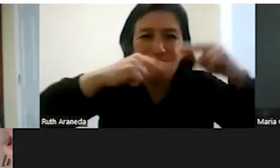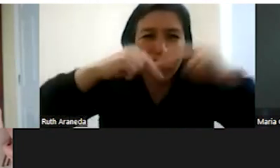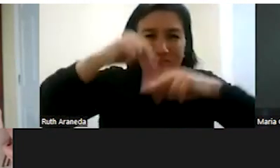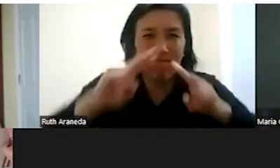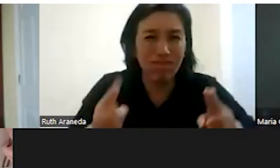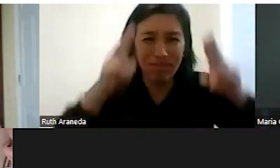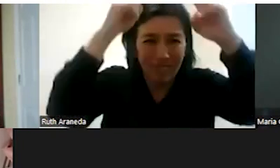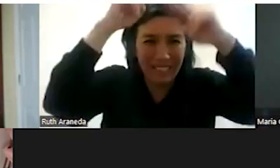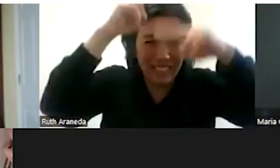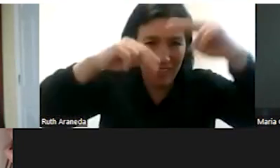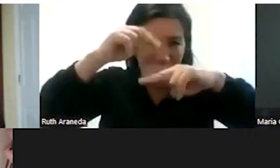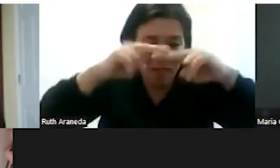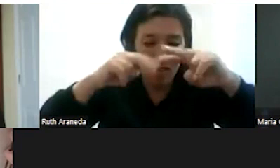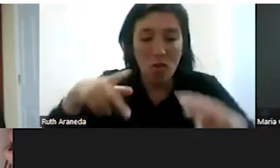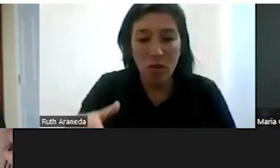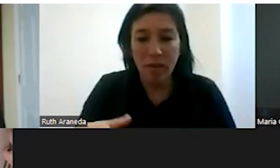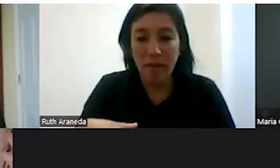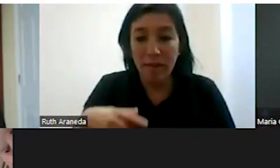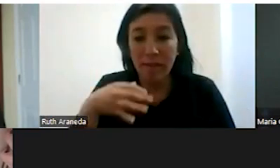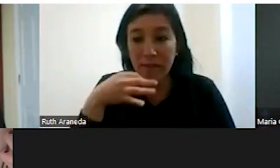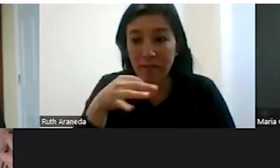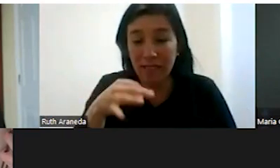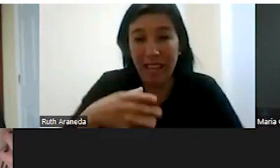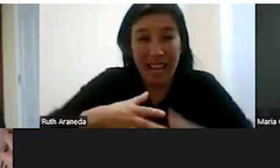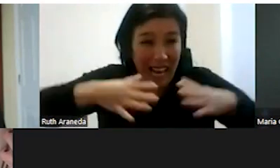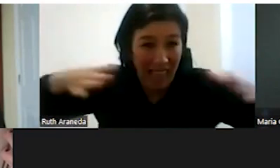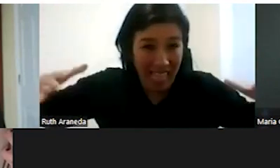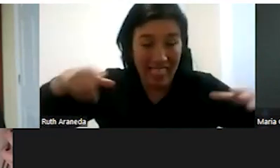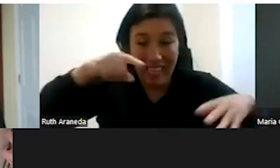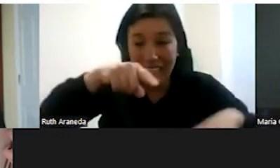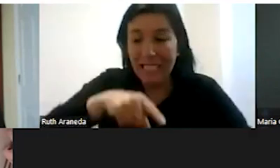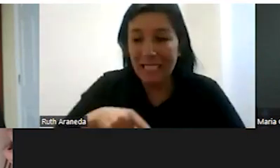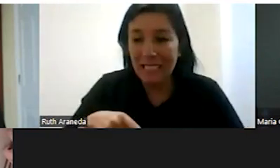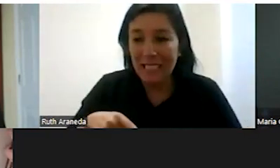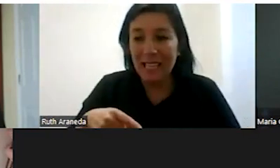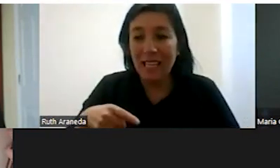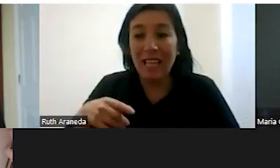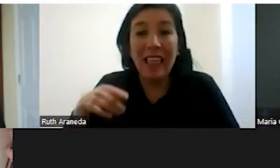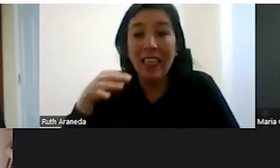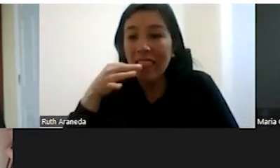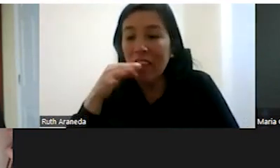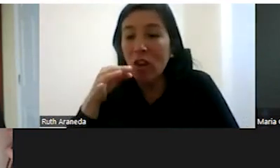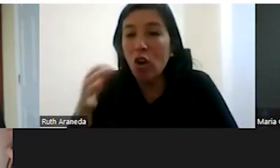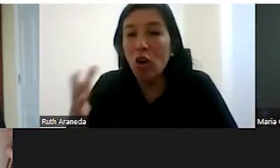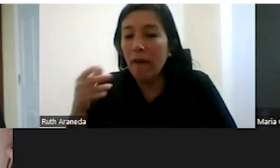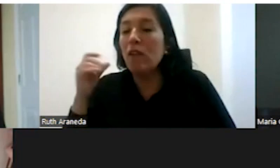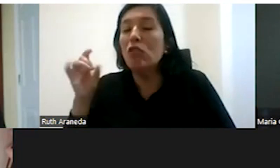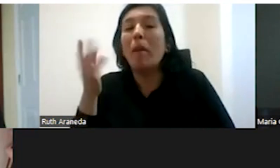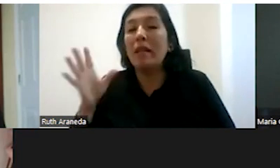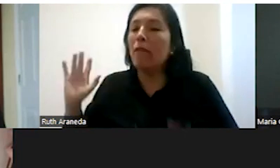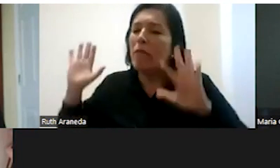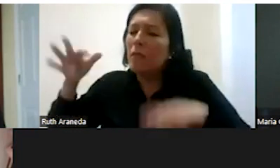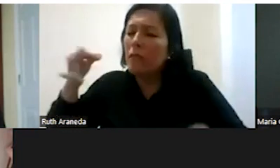ser de otro tipo, pero proyecto inmobiliario muy típico en esta costa, lo primero que se hace es una prospección visual. Después, si